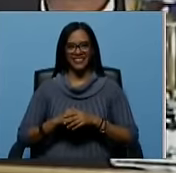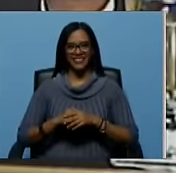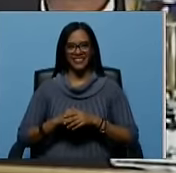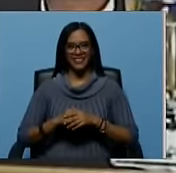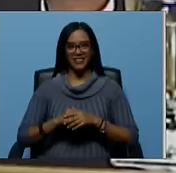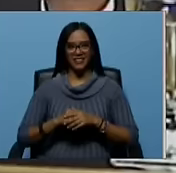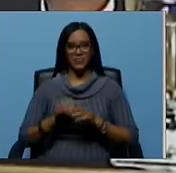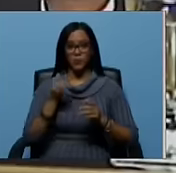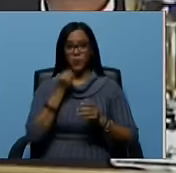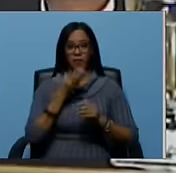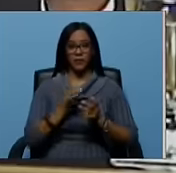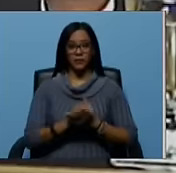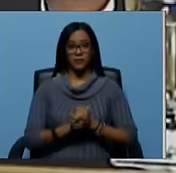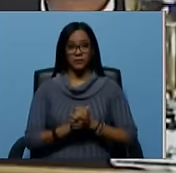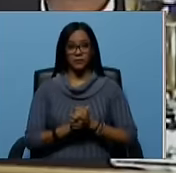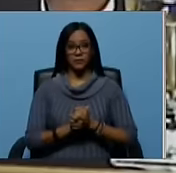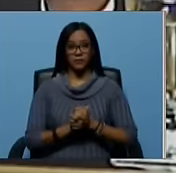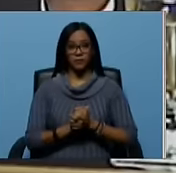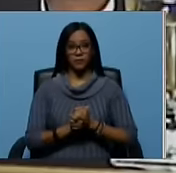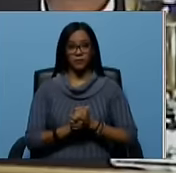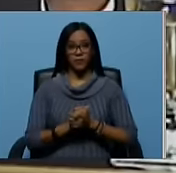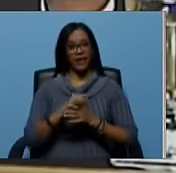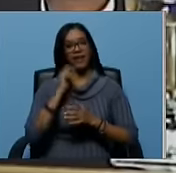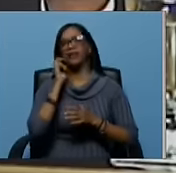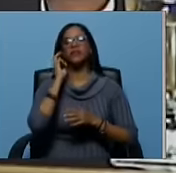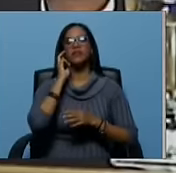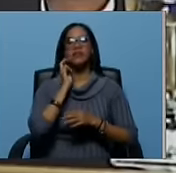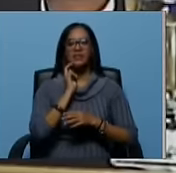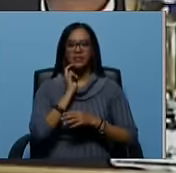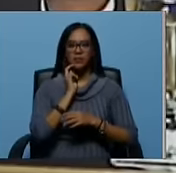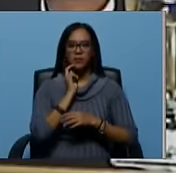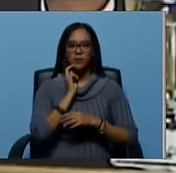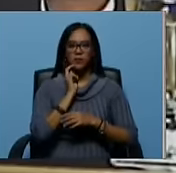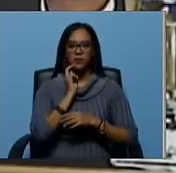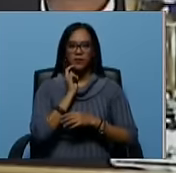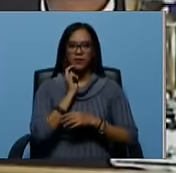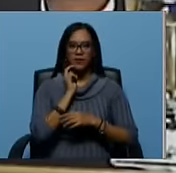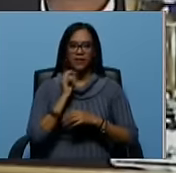Bueno, el fascismo es